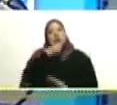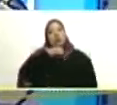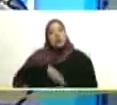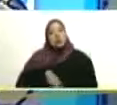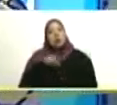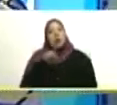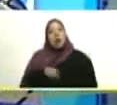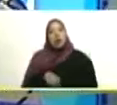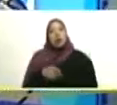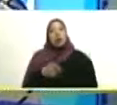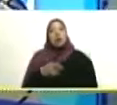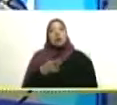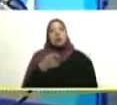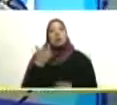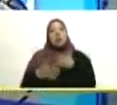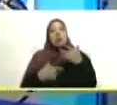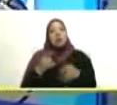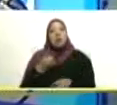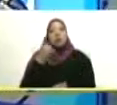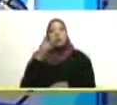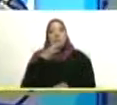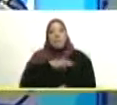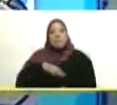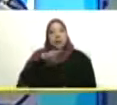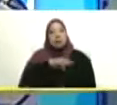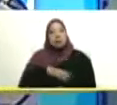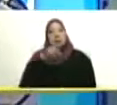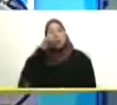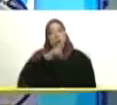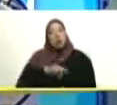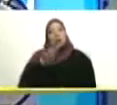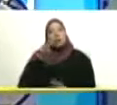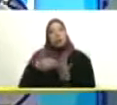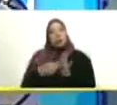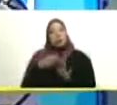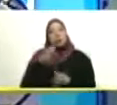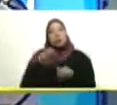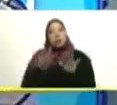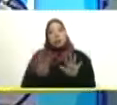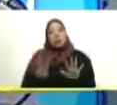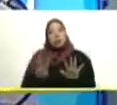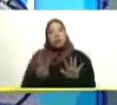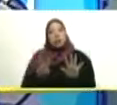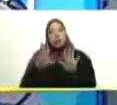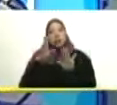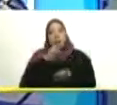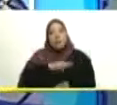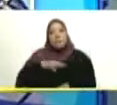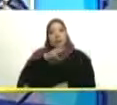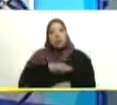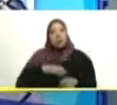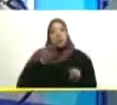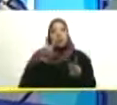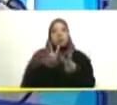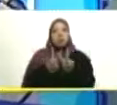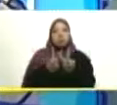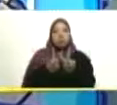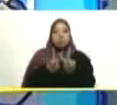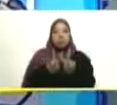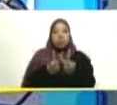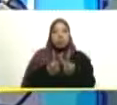clave para ello fue primero su visión. En el año 2017 usted nos ordenó a la gran misión Vivienda Venezuela llevar